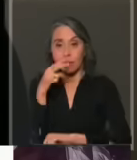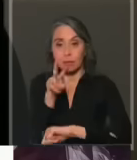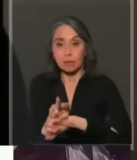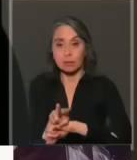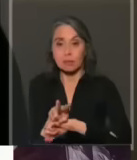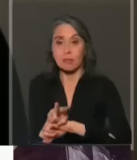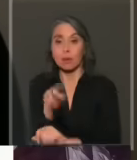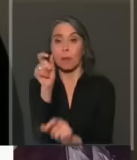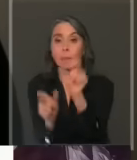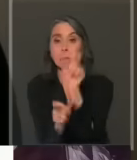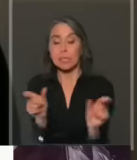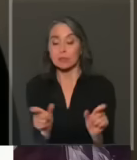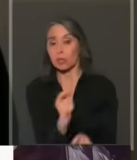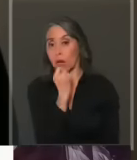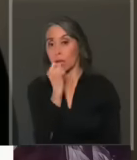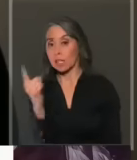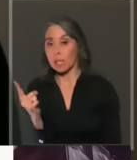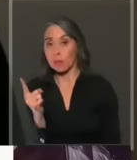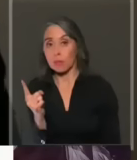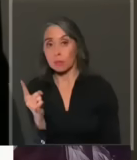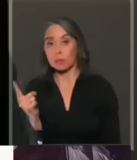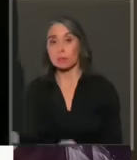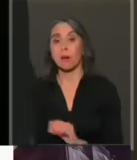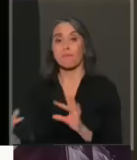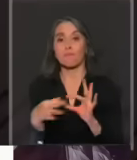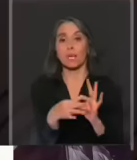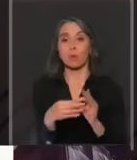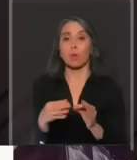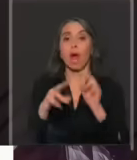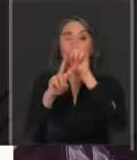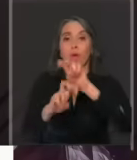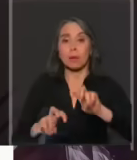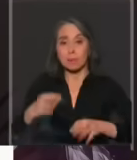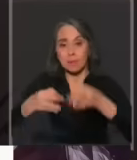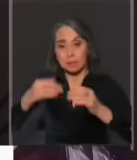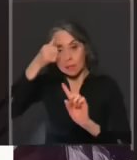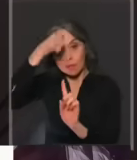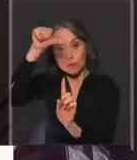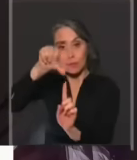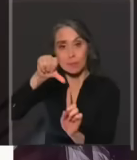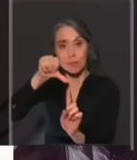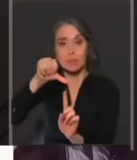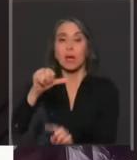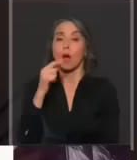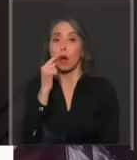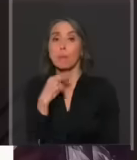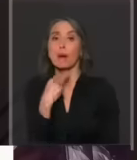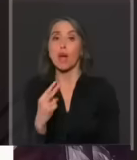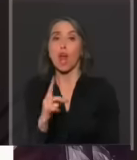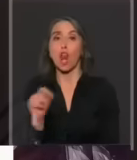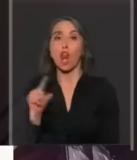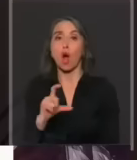o personas denunciantes que están vinculados al proceso penal. Sobre el tren y los gallegos.